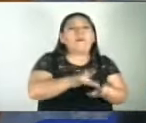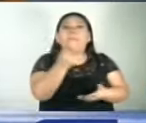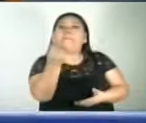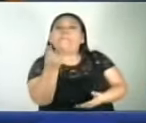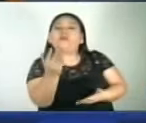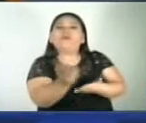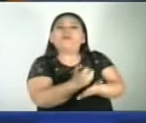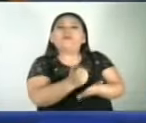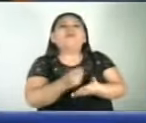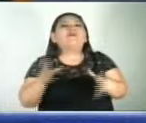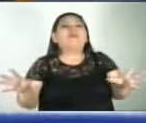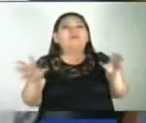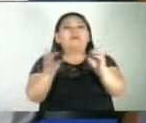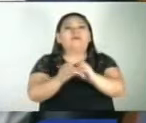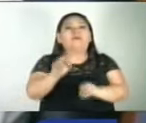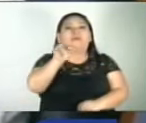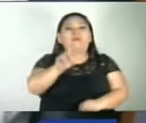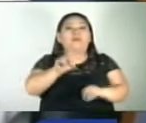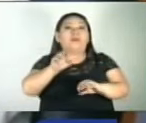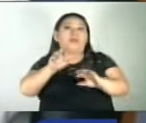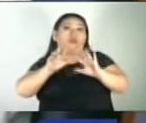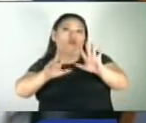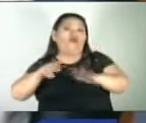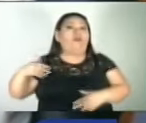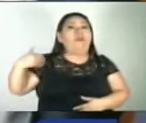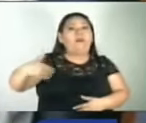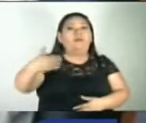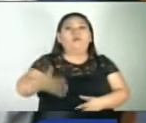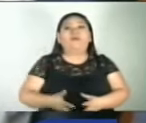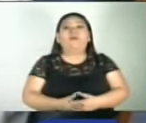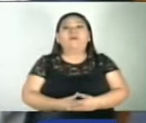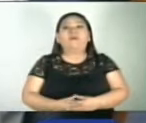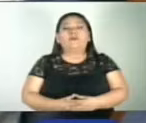que suman más de 18 años.